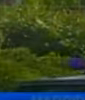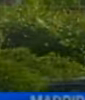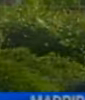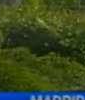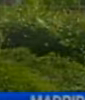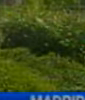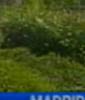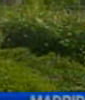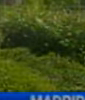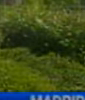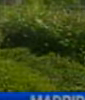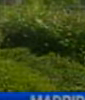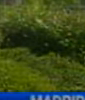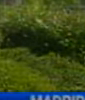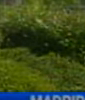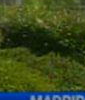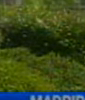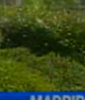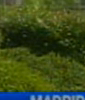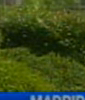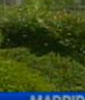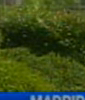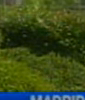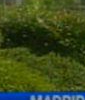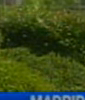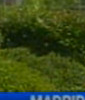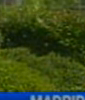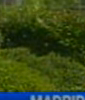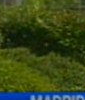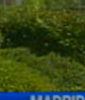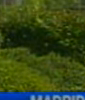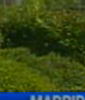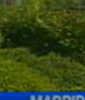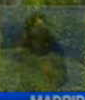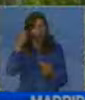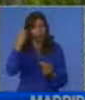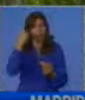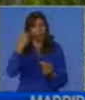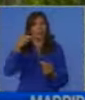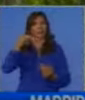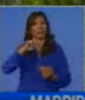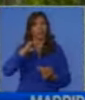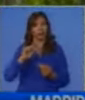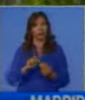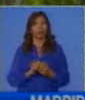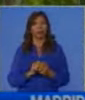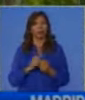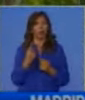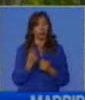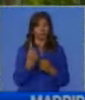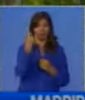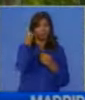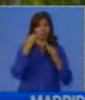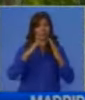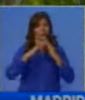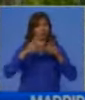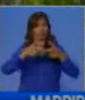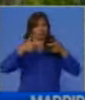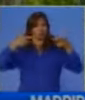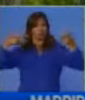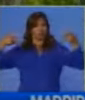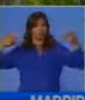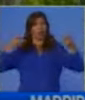presidente Rafael Correa se encuentra en una reunión privada con el presidente del gobierno español, Mariano Rajoy. A mis espaldas, el Palacio de la